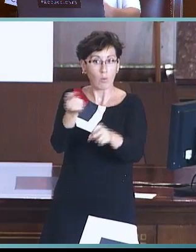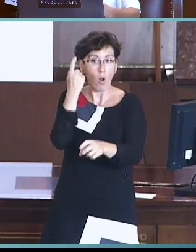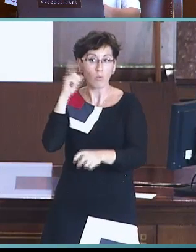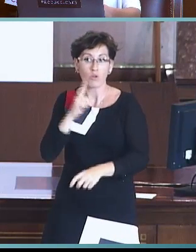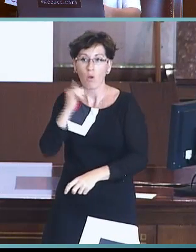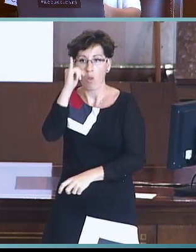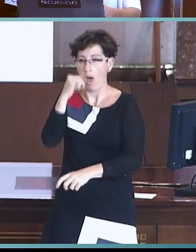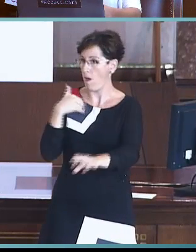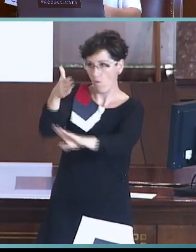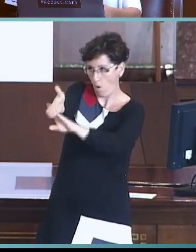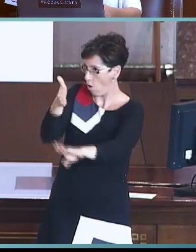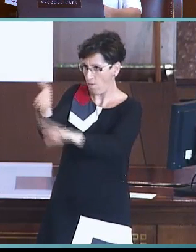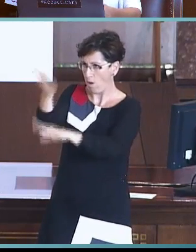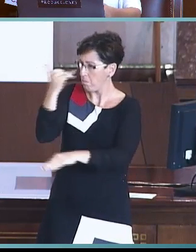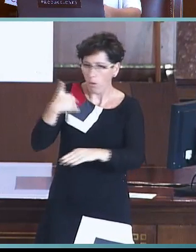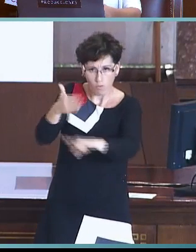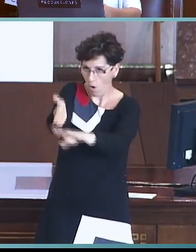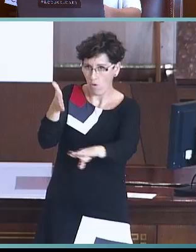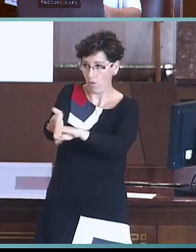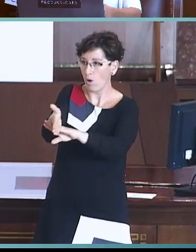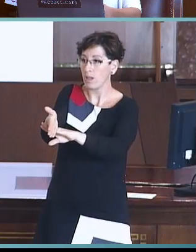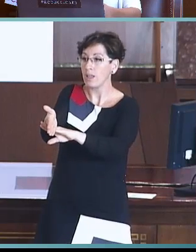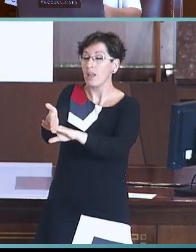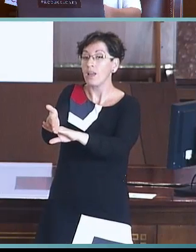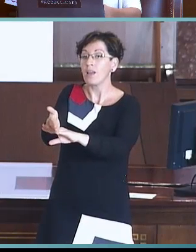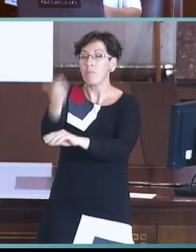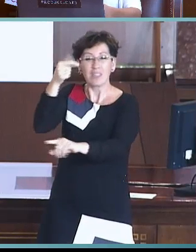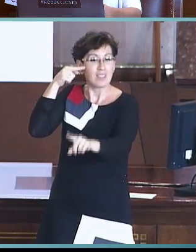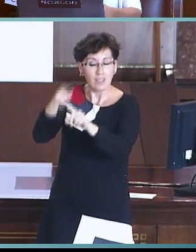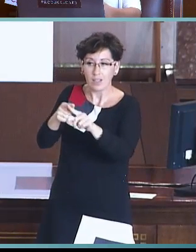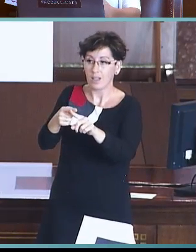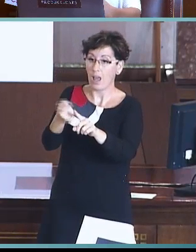de una manera más intensa a aquellos centros que tienen